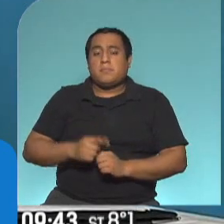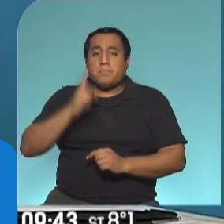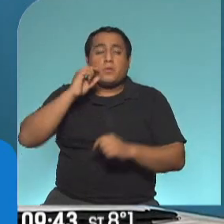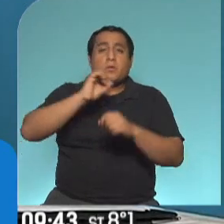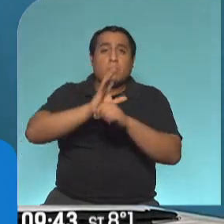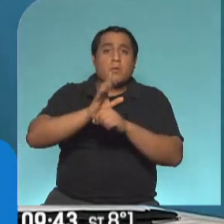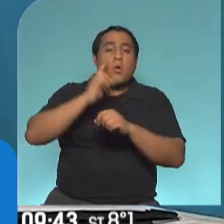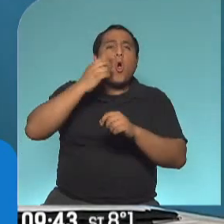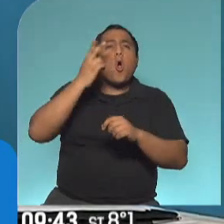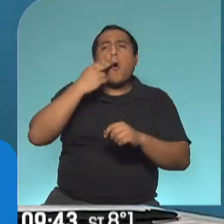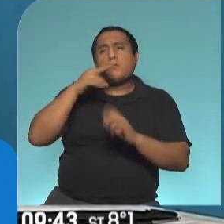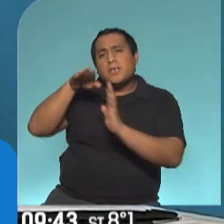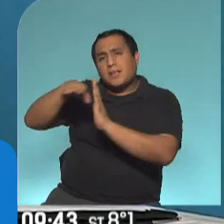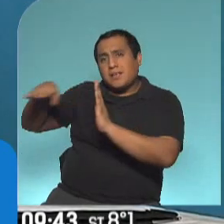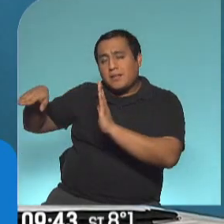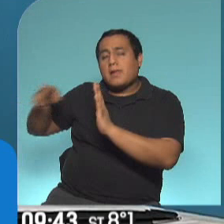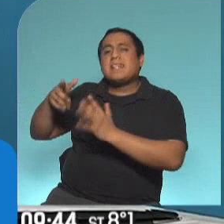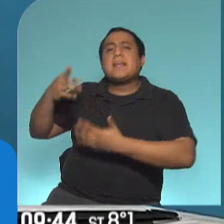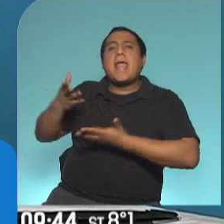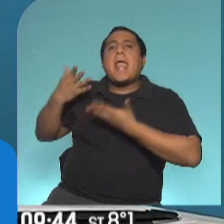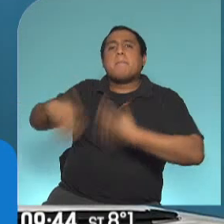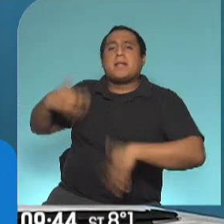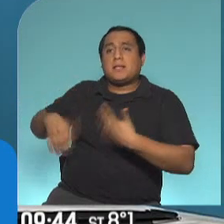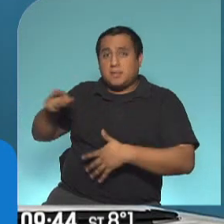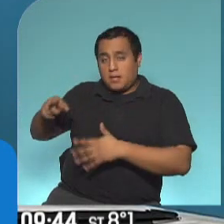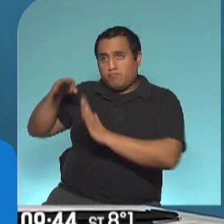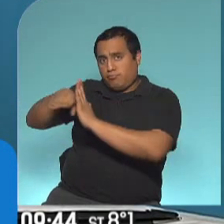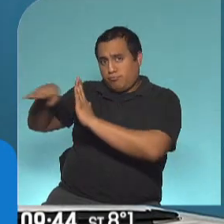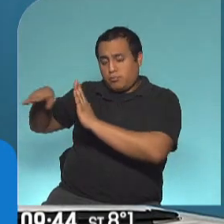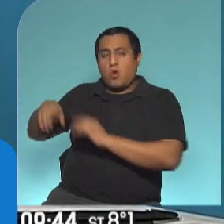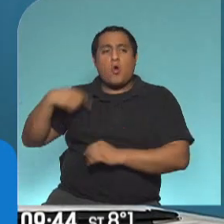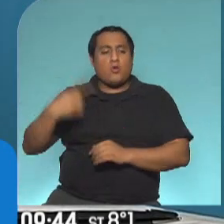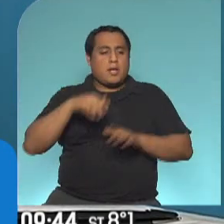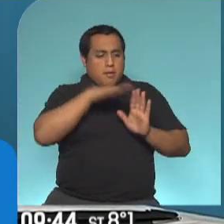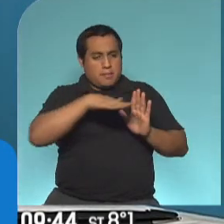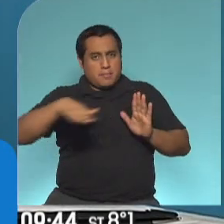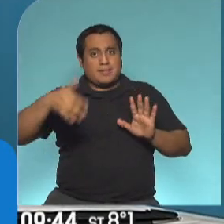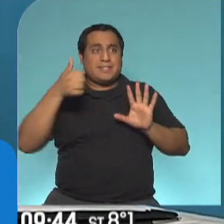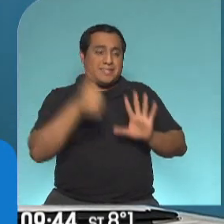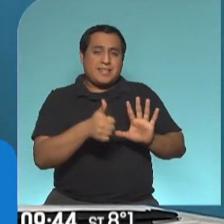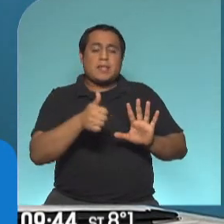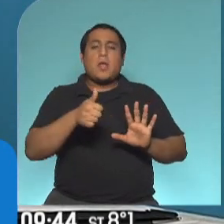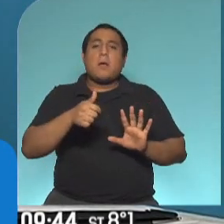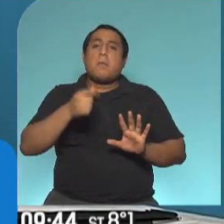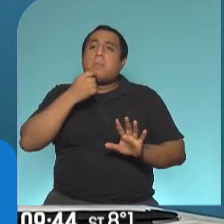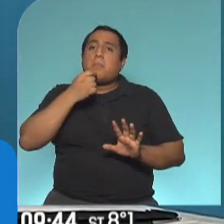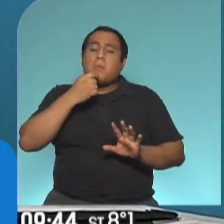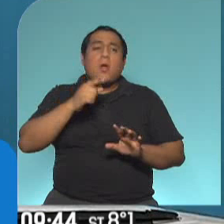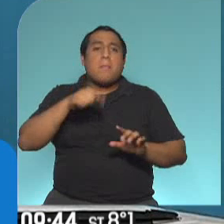11 camas en el servicio de emergencia 6 camas en la unidad de recuperación postanestésica